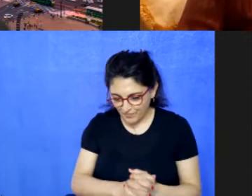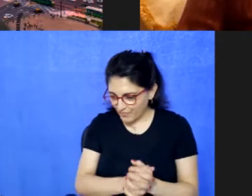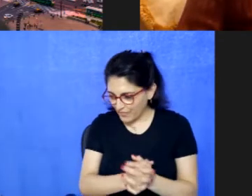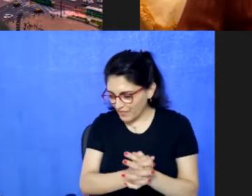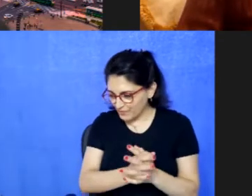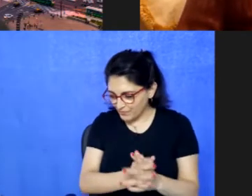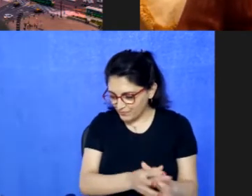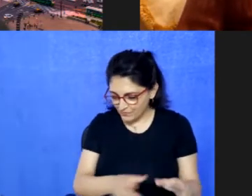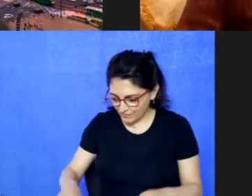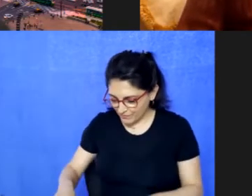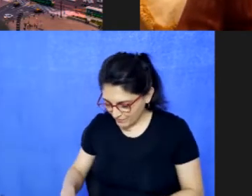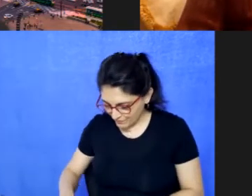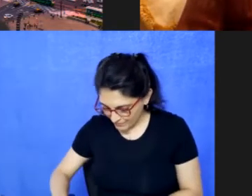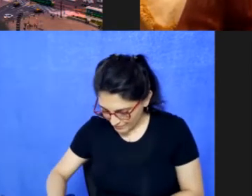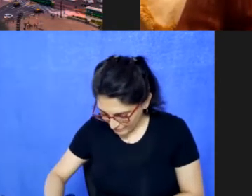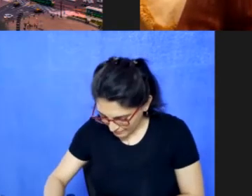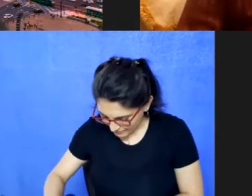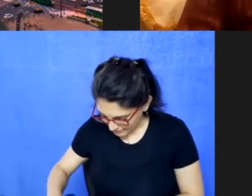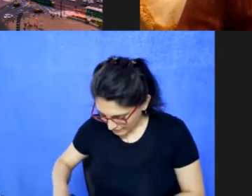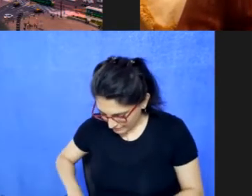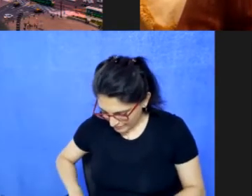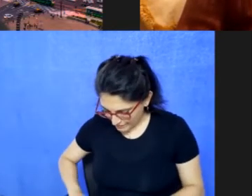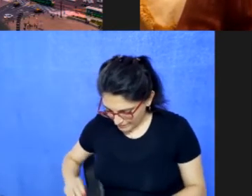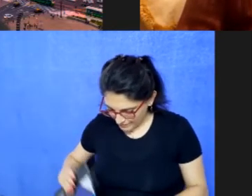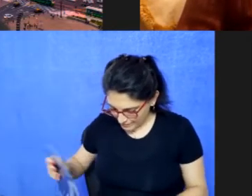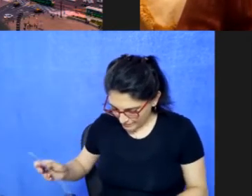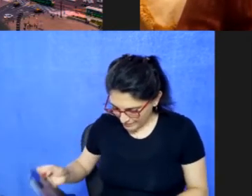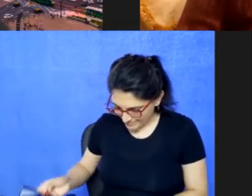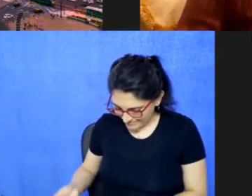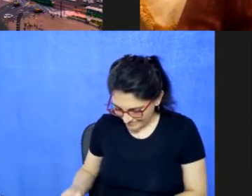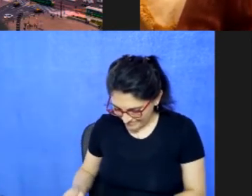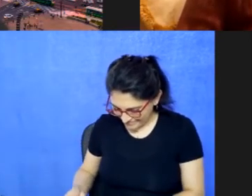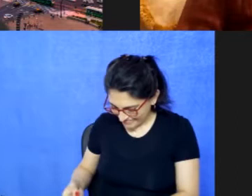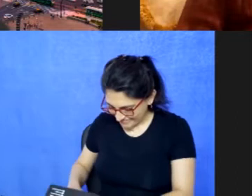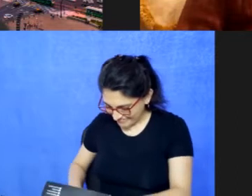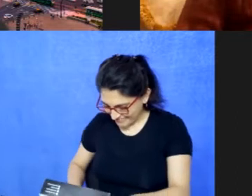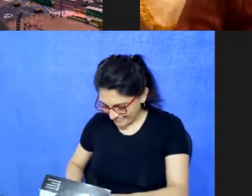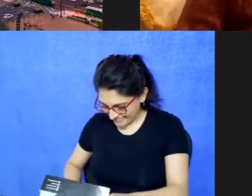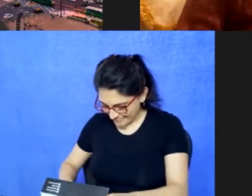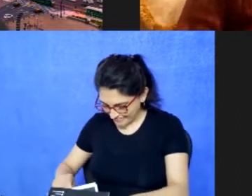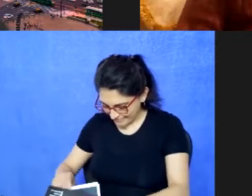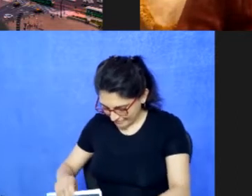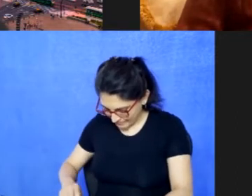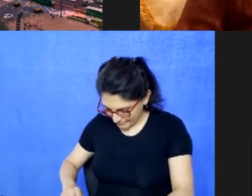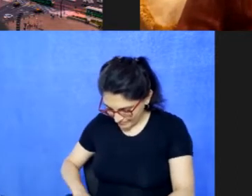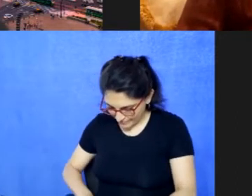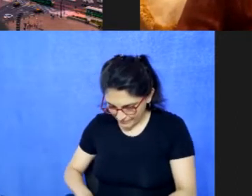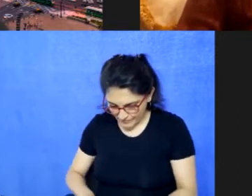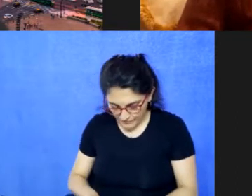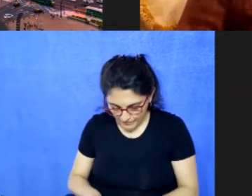tienen otra textura. Y en lugar de ponerle almendra, cuando los inmigrantes vinieron acá, empezaron a ponerle